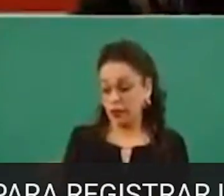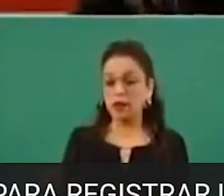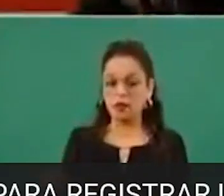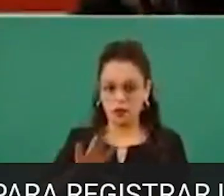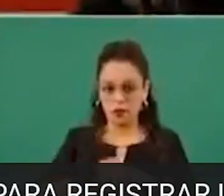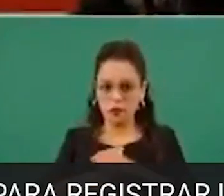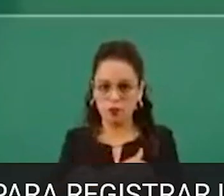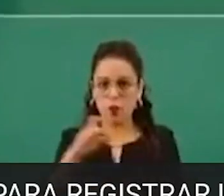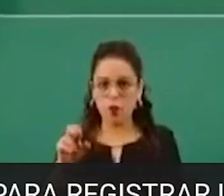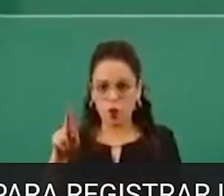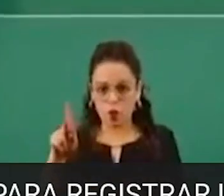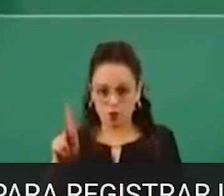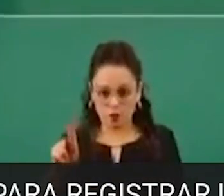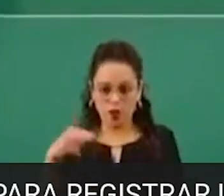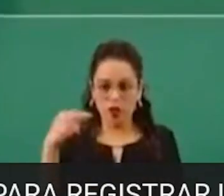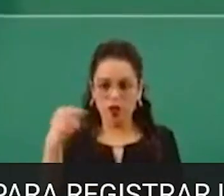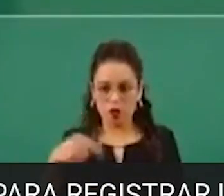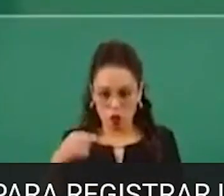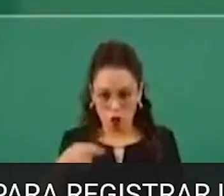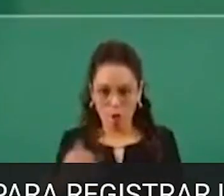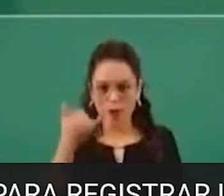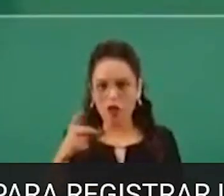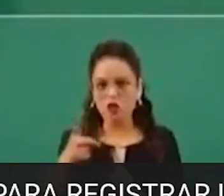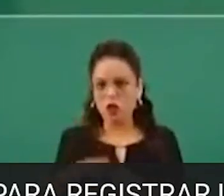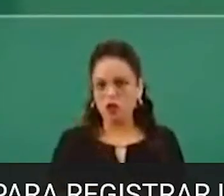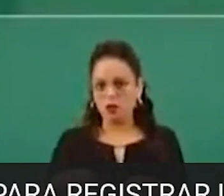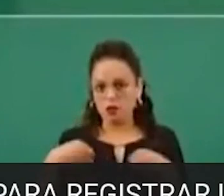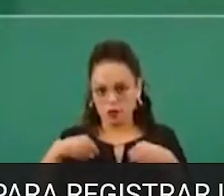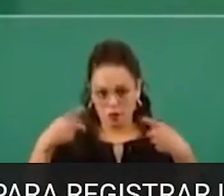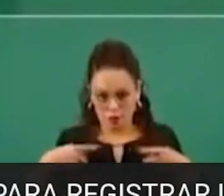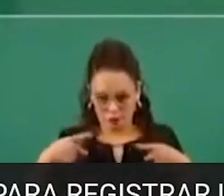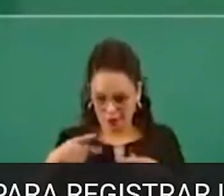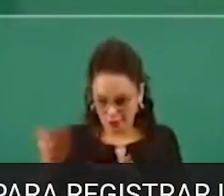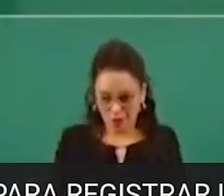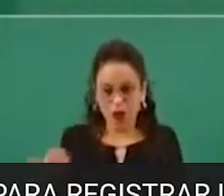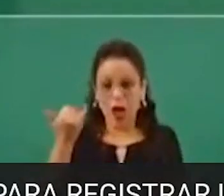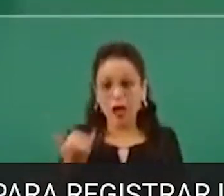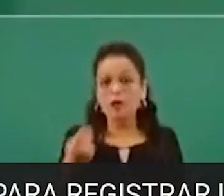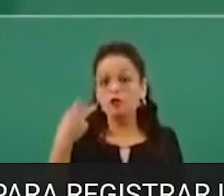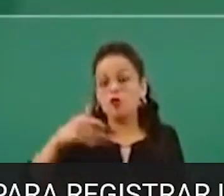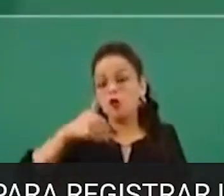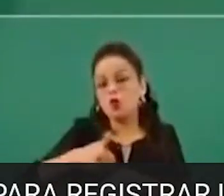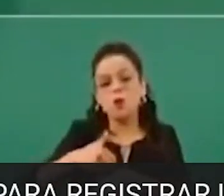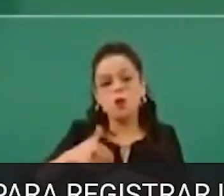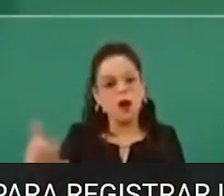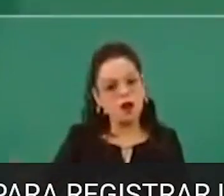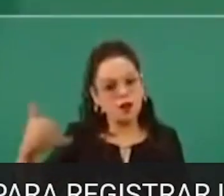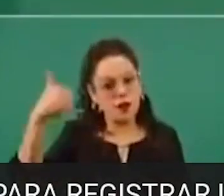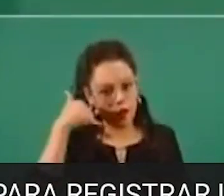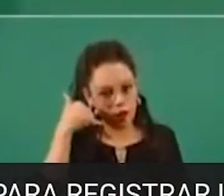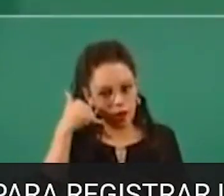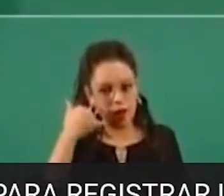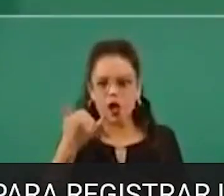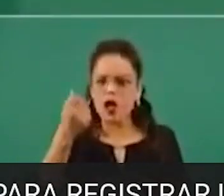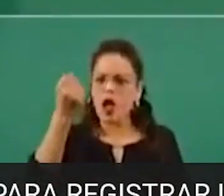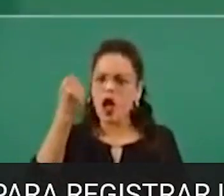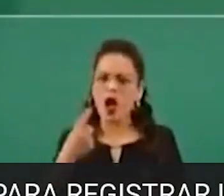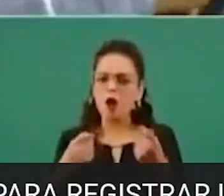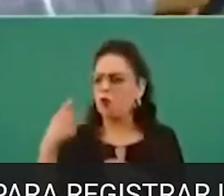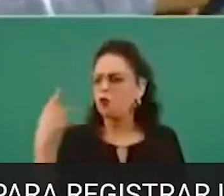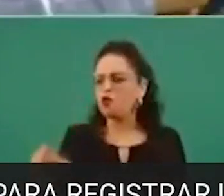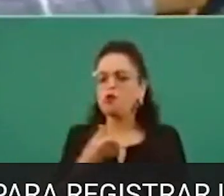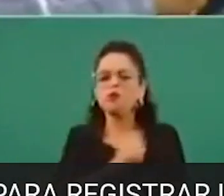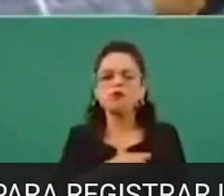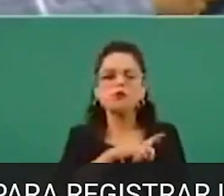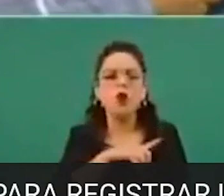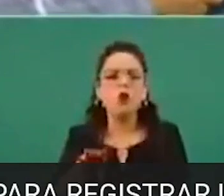nombre, el domicilio de la persona, el teléfono y, desde luego, algunas condiciones de salud que se pudieran manifestar,